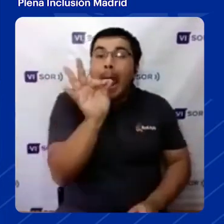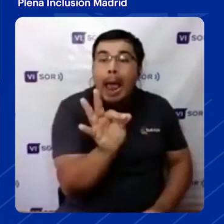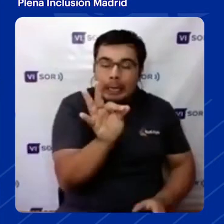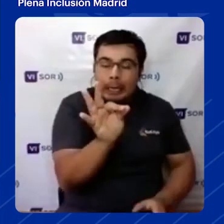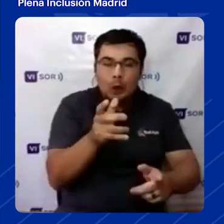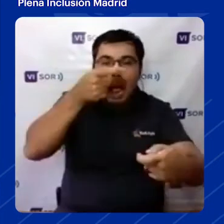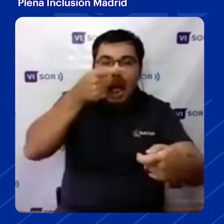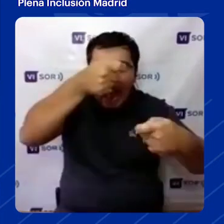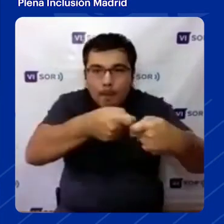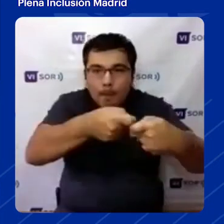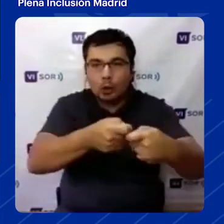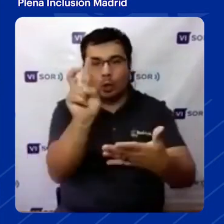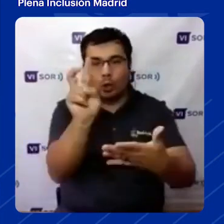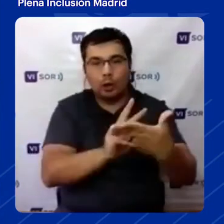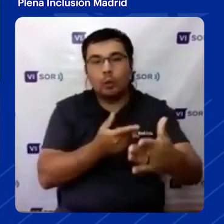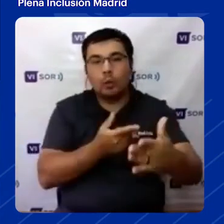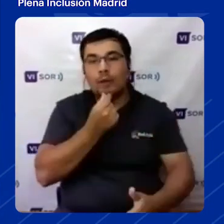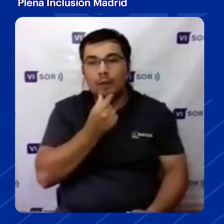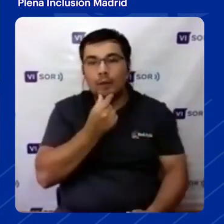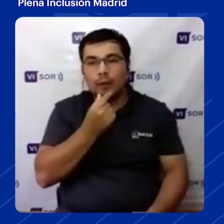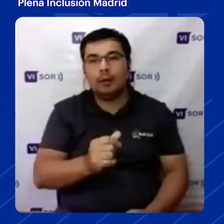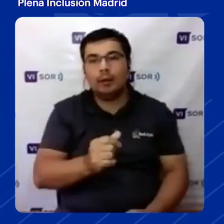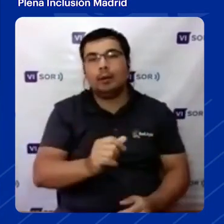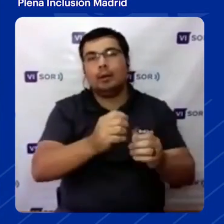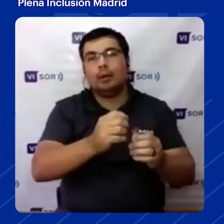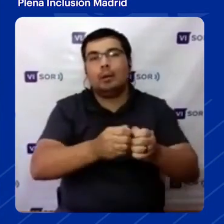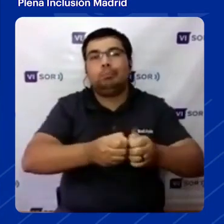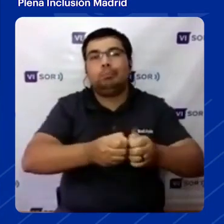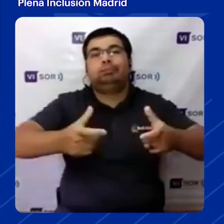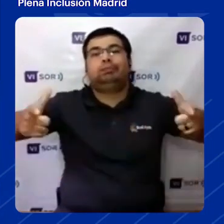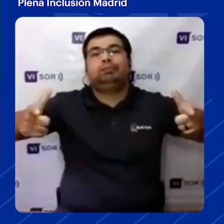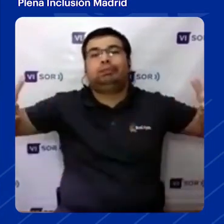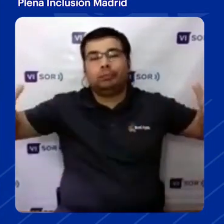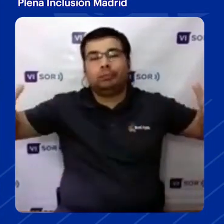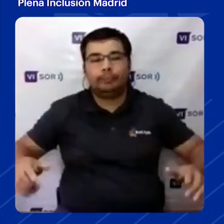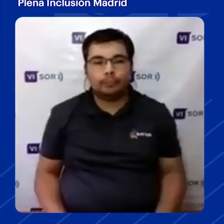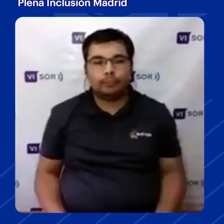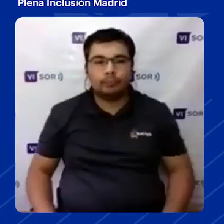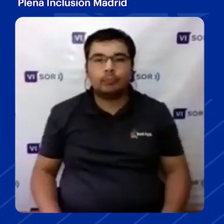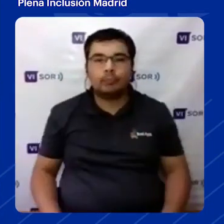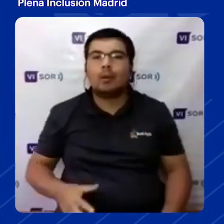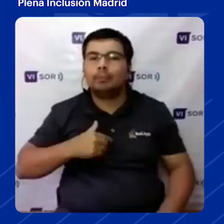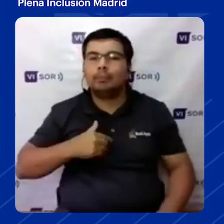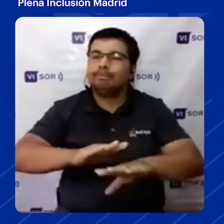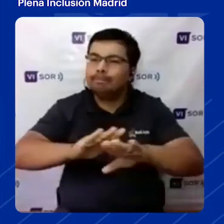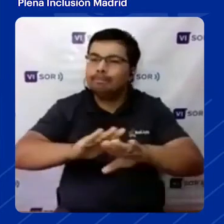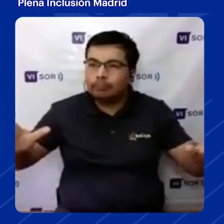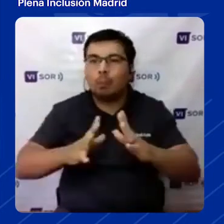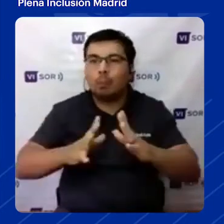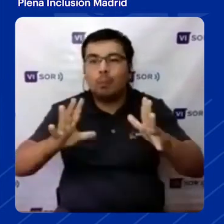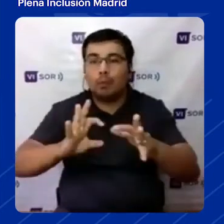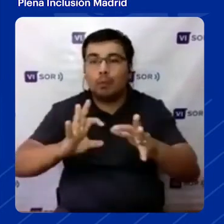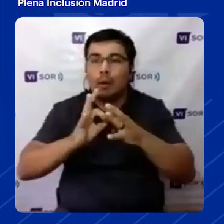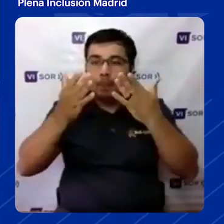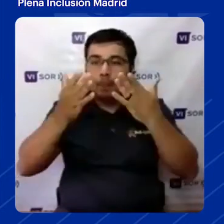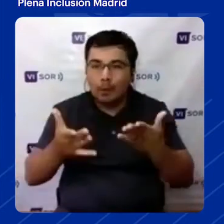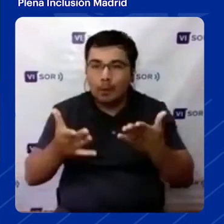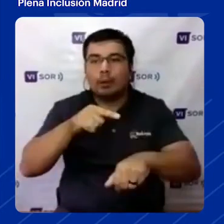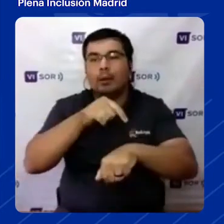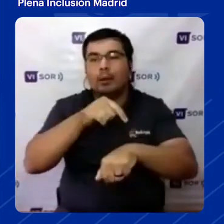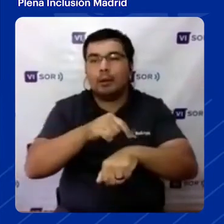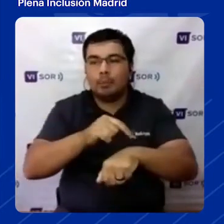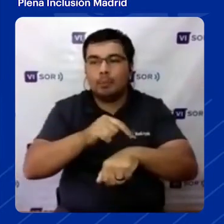fácil esté llegando tan lejos. Concluyo dándoles las gracias por este ratito que me han permitido